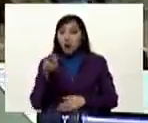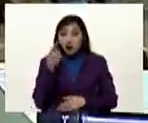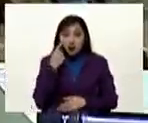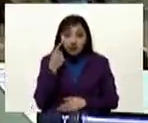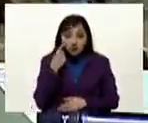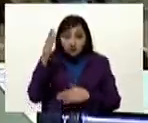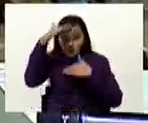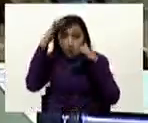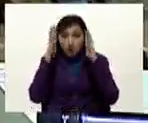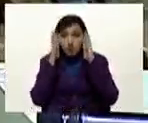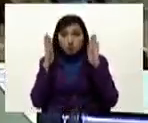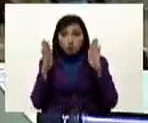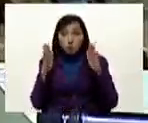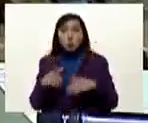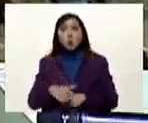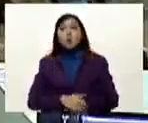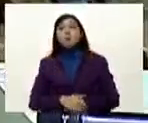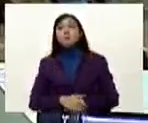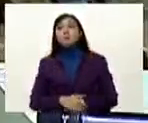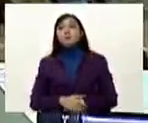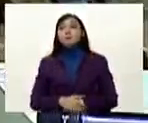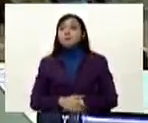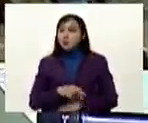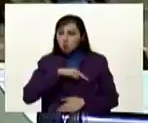atención, compatriotas,